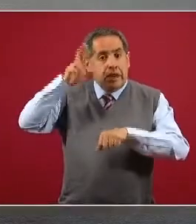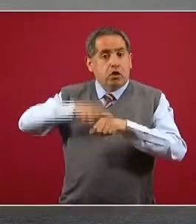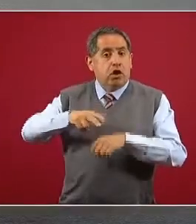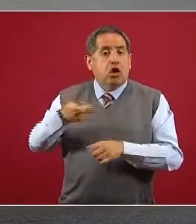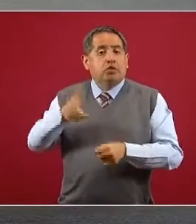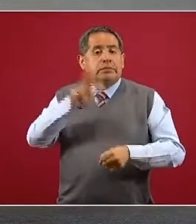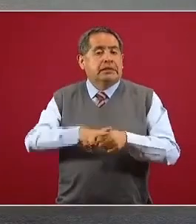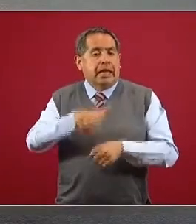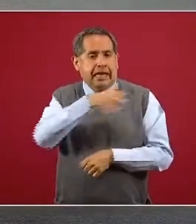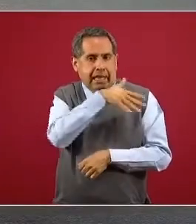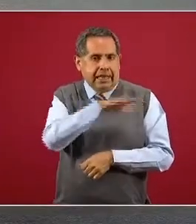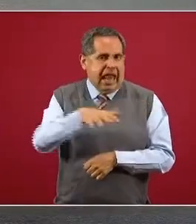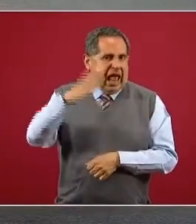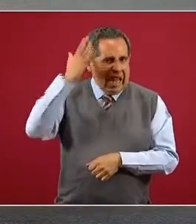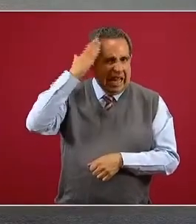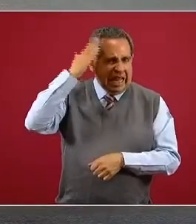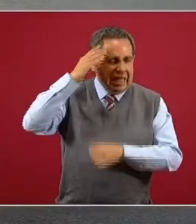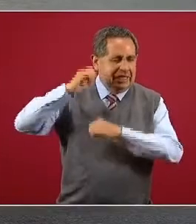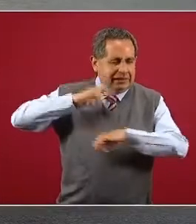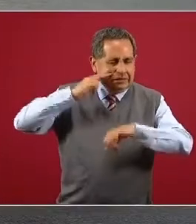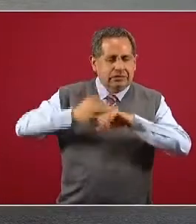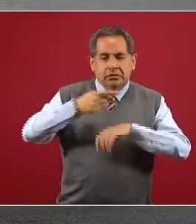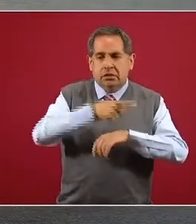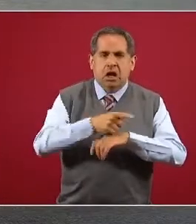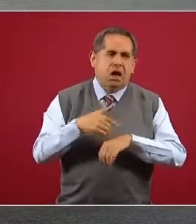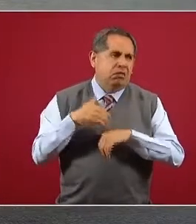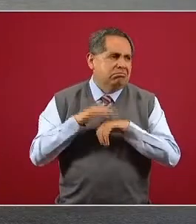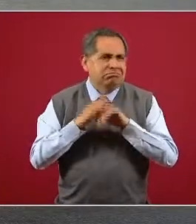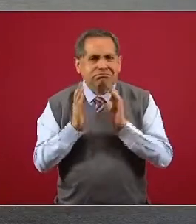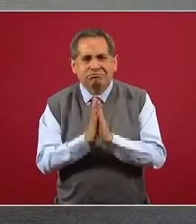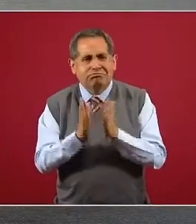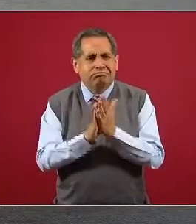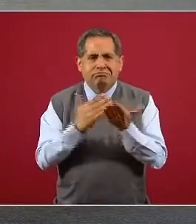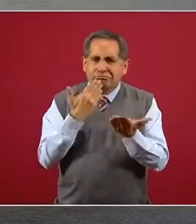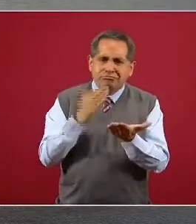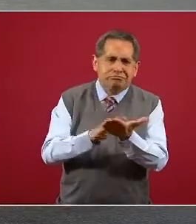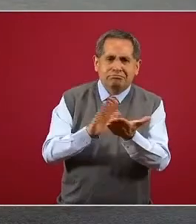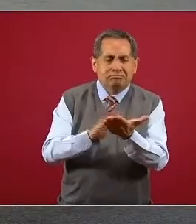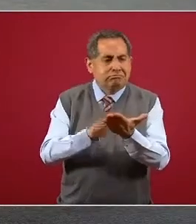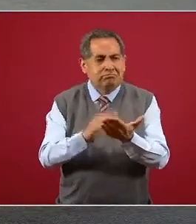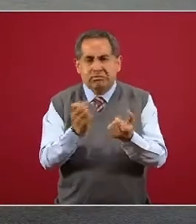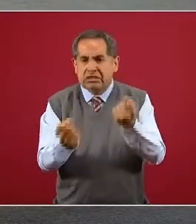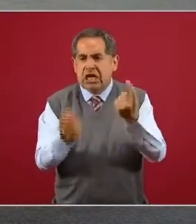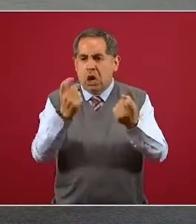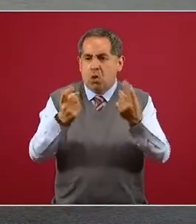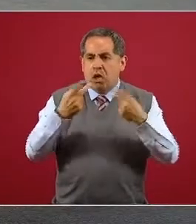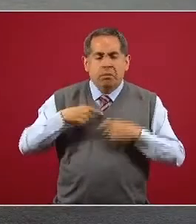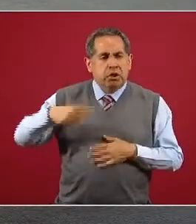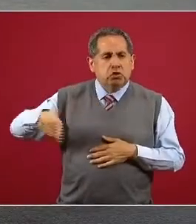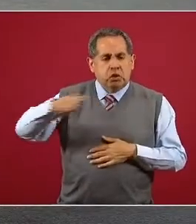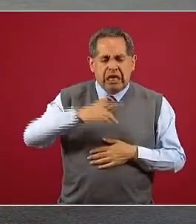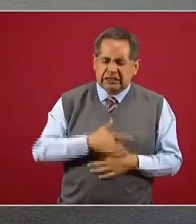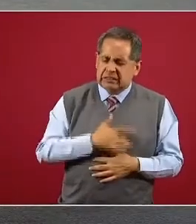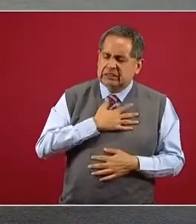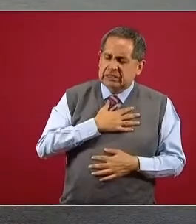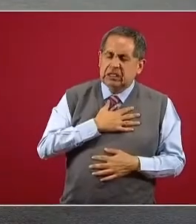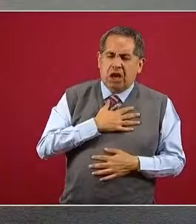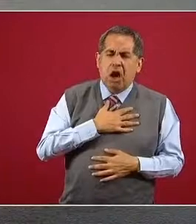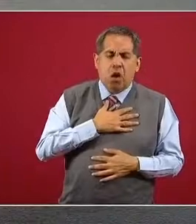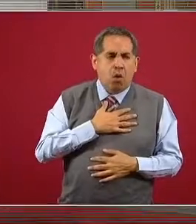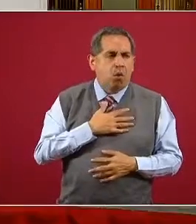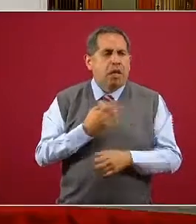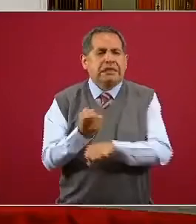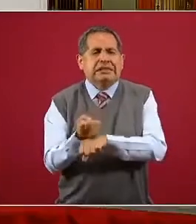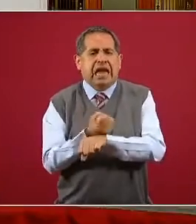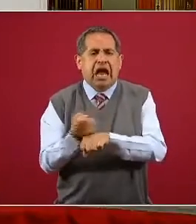General cuando vino aquí alabó mucho la responsabilidad de ciudadanos que han ido pues de forma altruista a